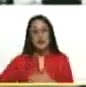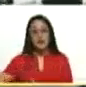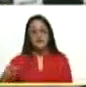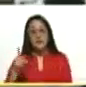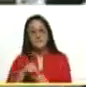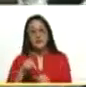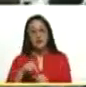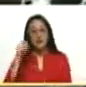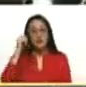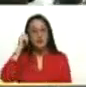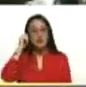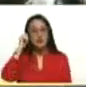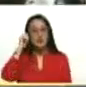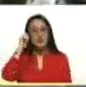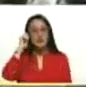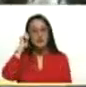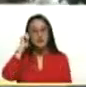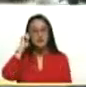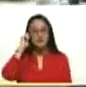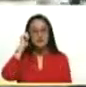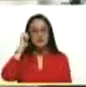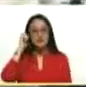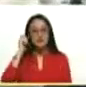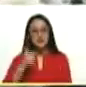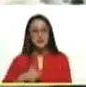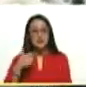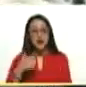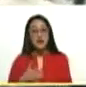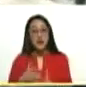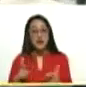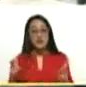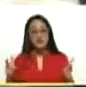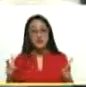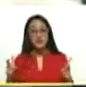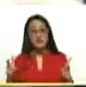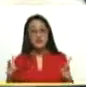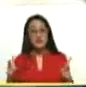petrolera, cada vez más inmensa, cada vez más grande.